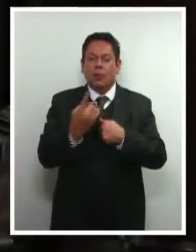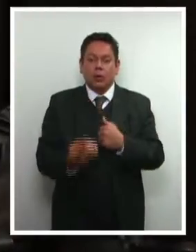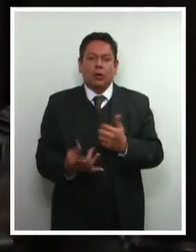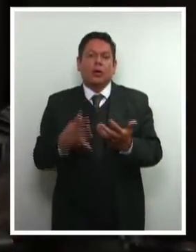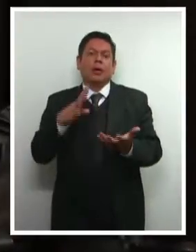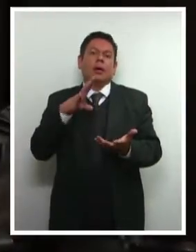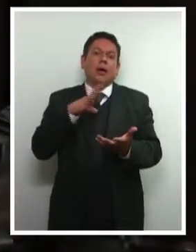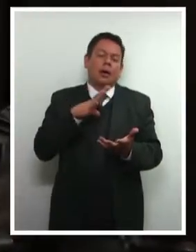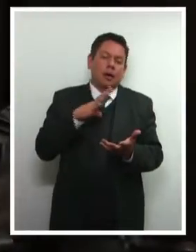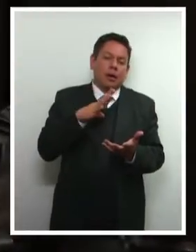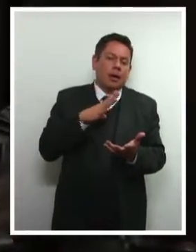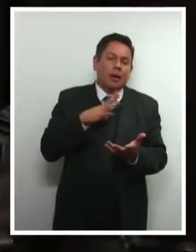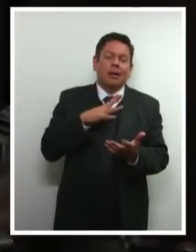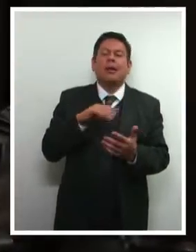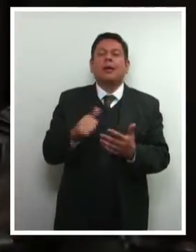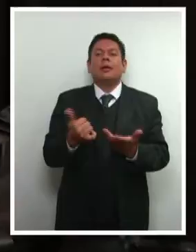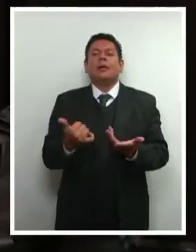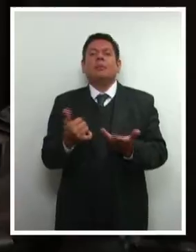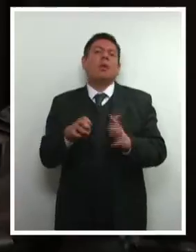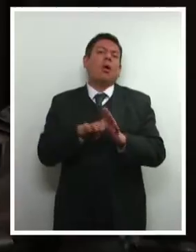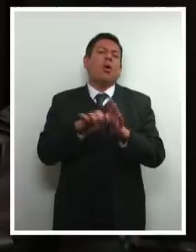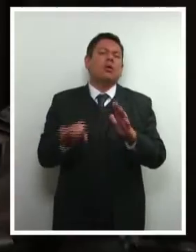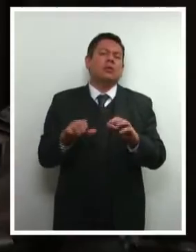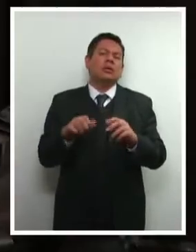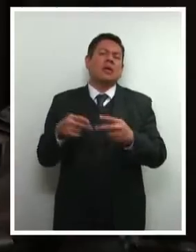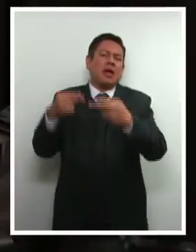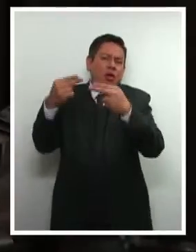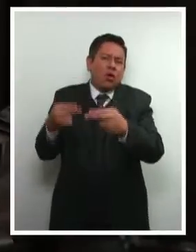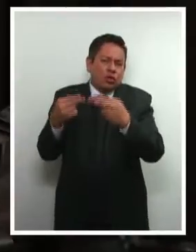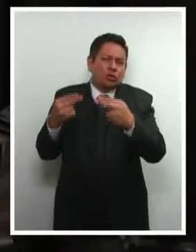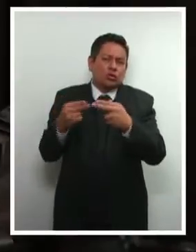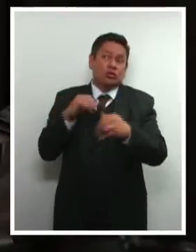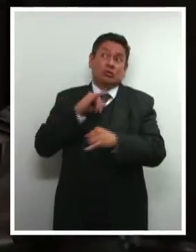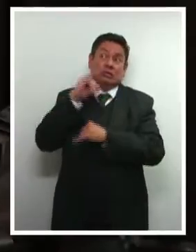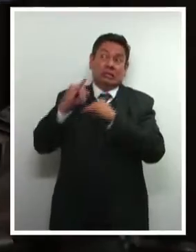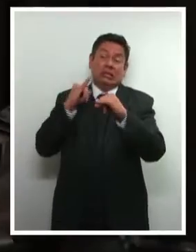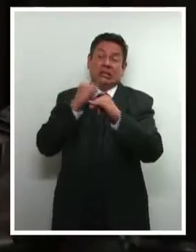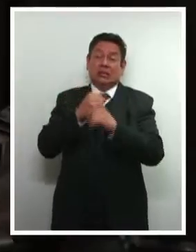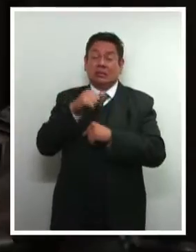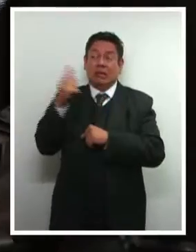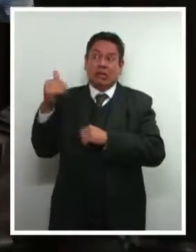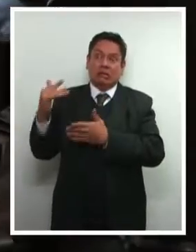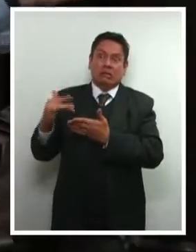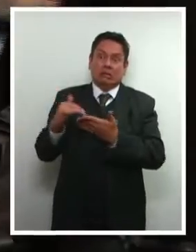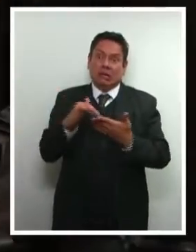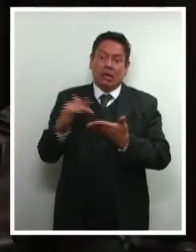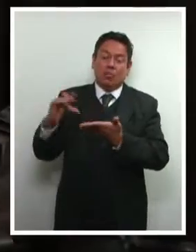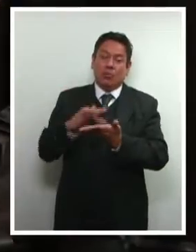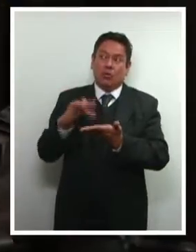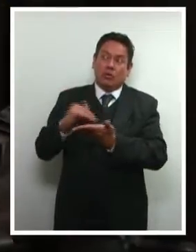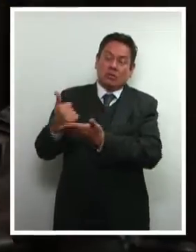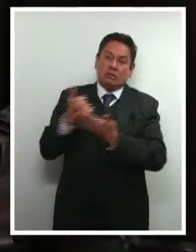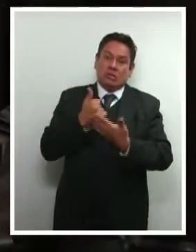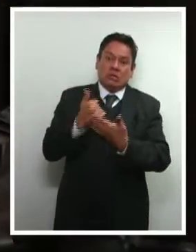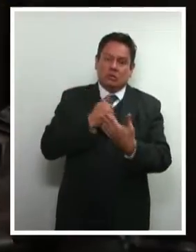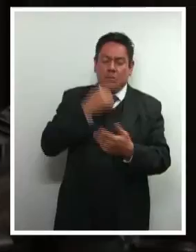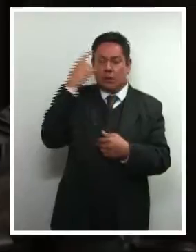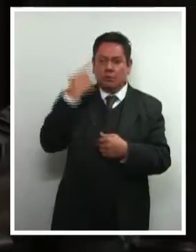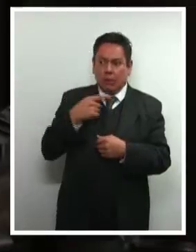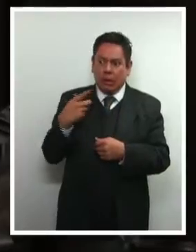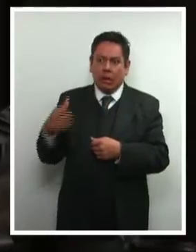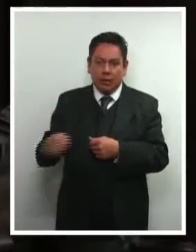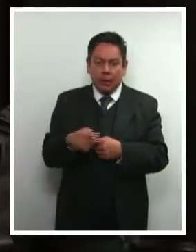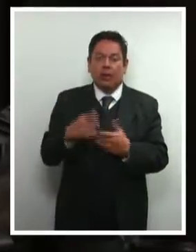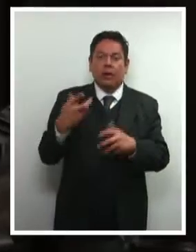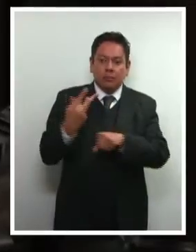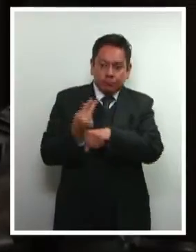de concurrencia y de alianza con empresas internacionales que permiten que funcione la red de distribución de